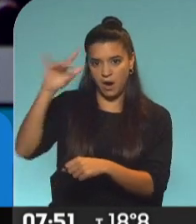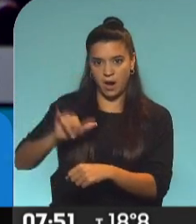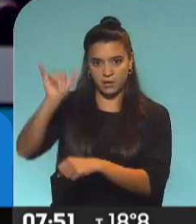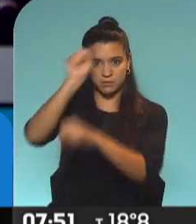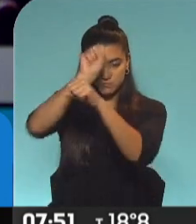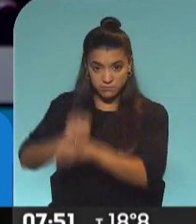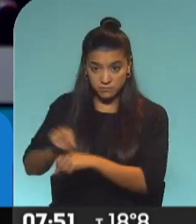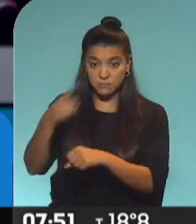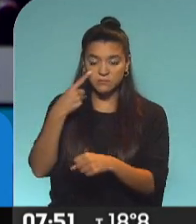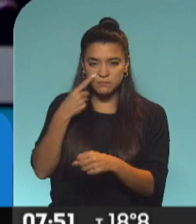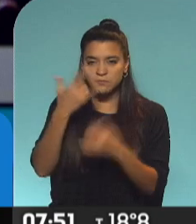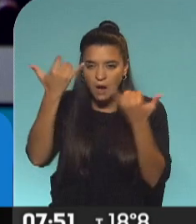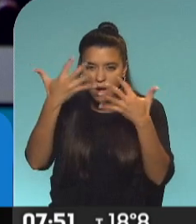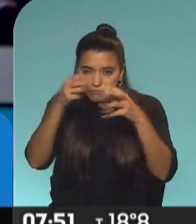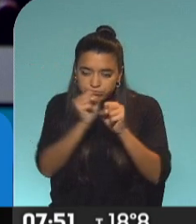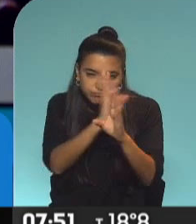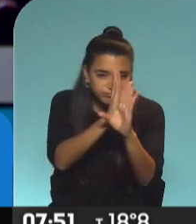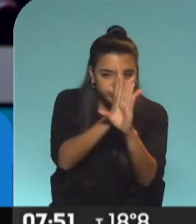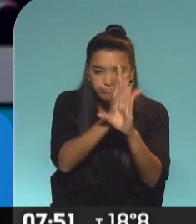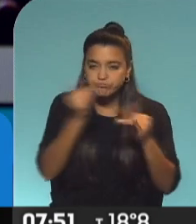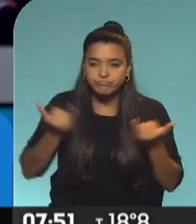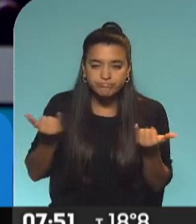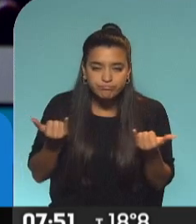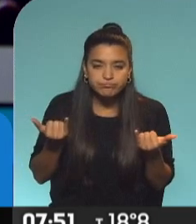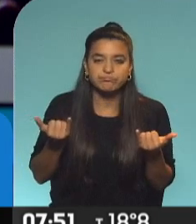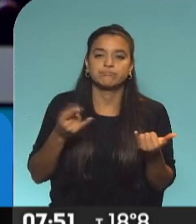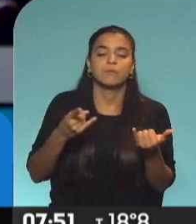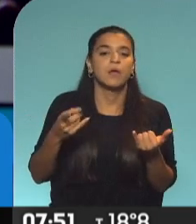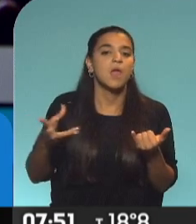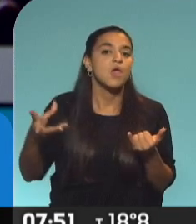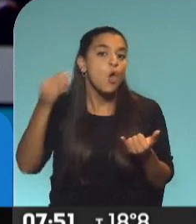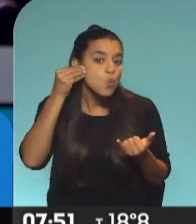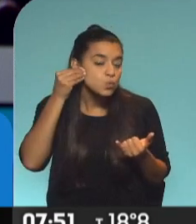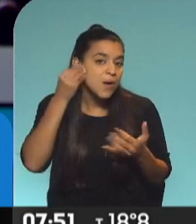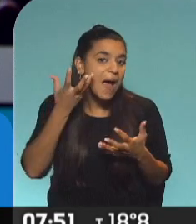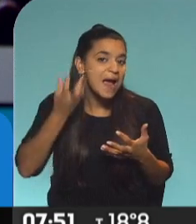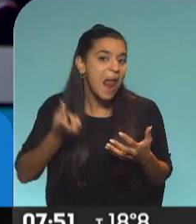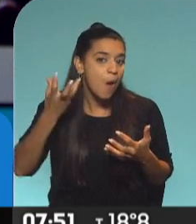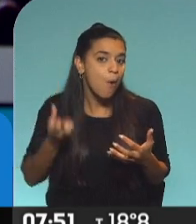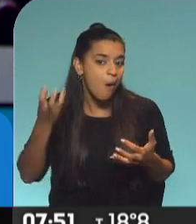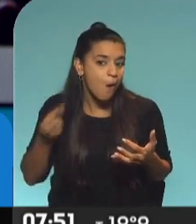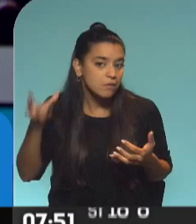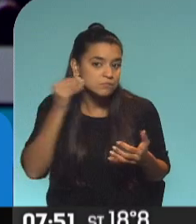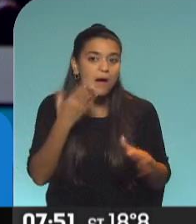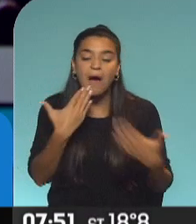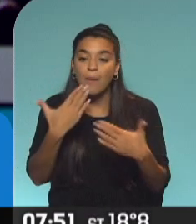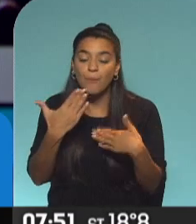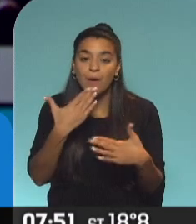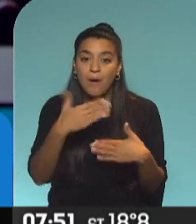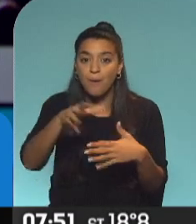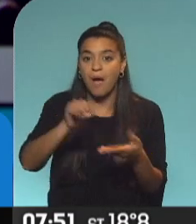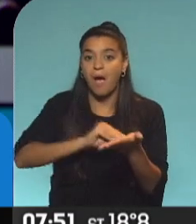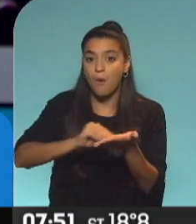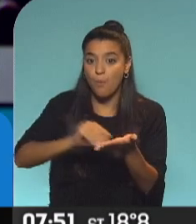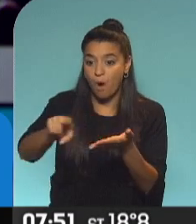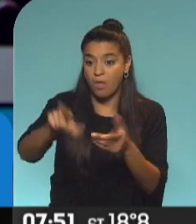descubre que había todo un sistema de espionaje ilegal por el cual escuchaban y grababan lo que hablaban los abogados